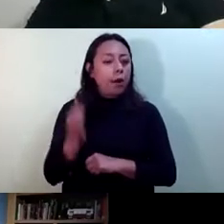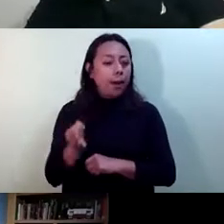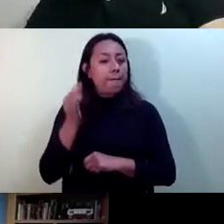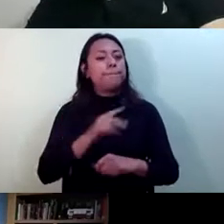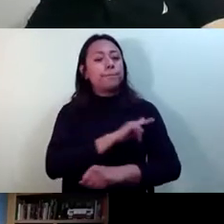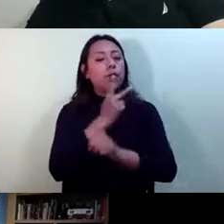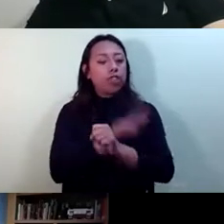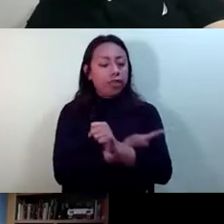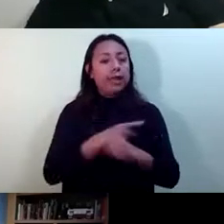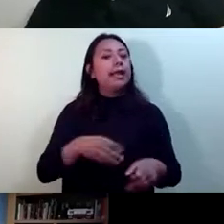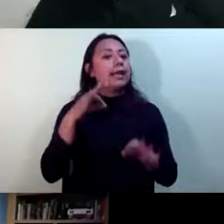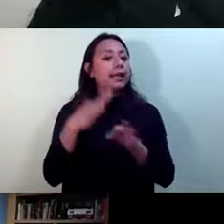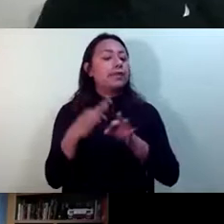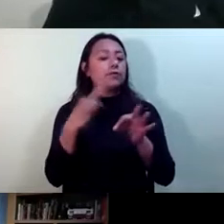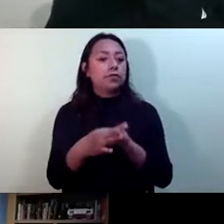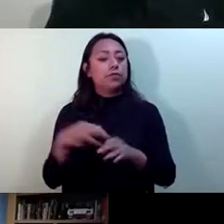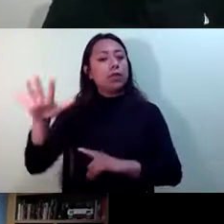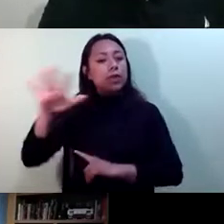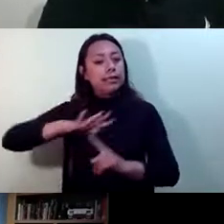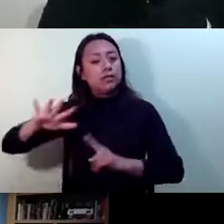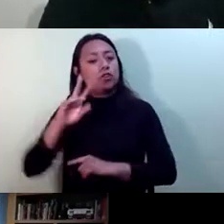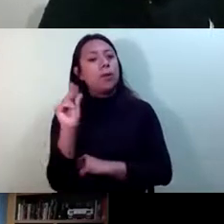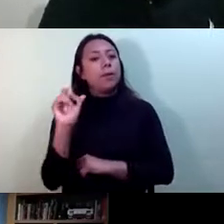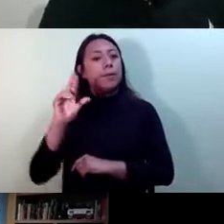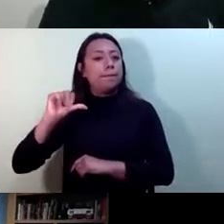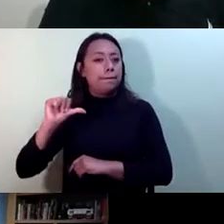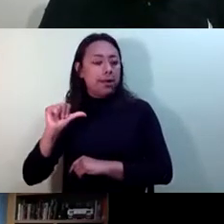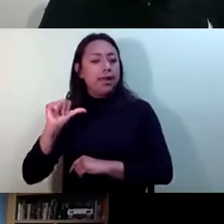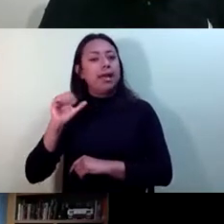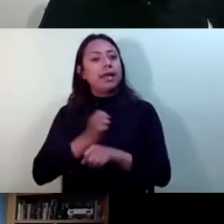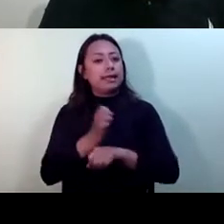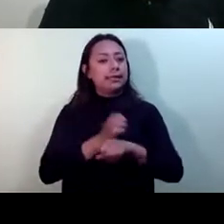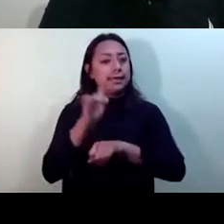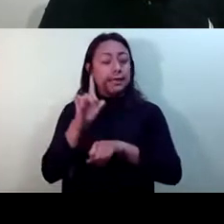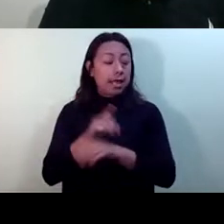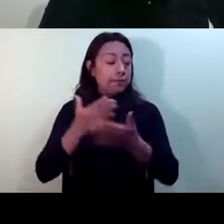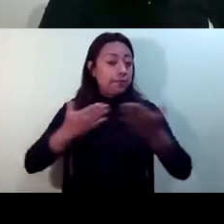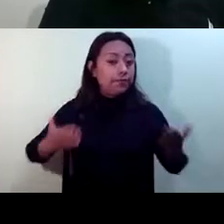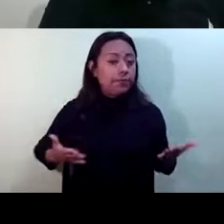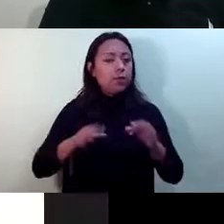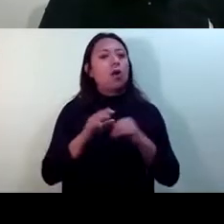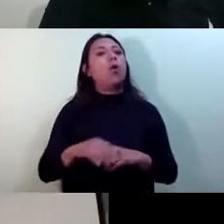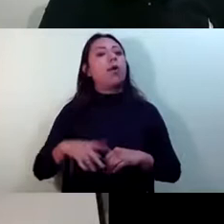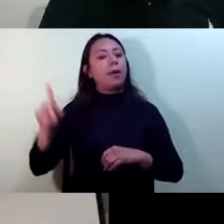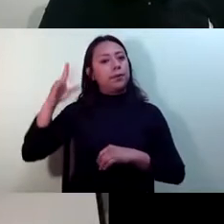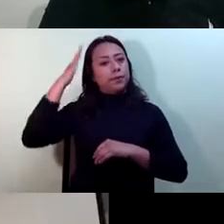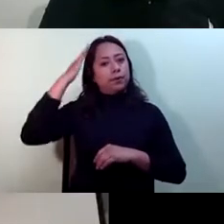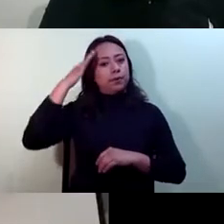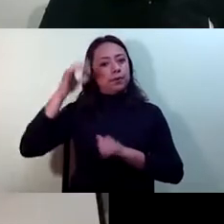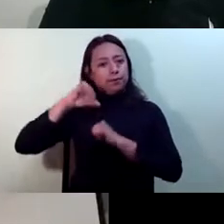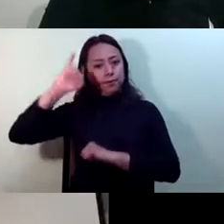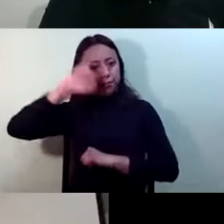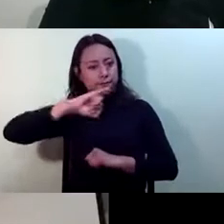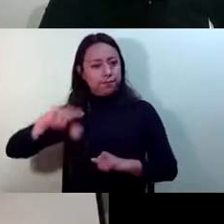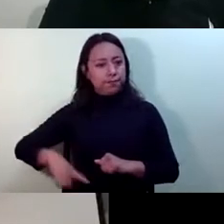Ejecutivo y el sector paraestatal. Si bien la Ley de Austeridad faculta a la Jefatura de Gobierno para realizar los